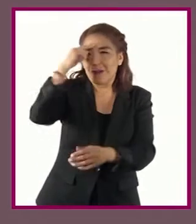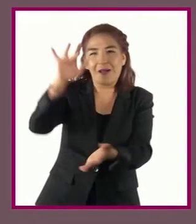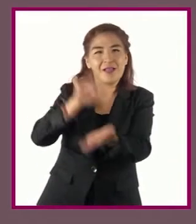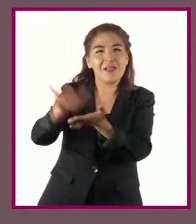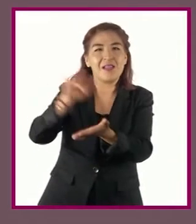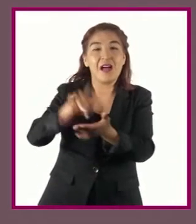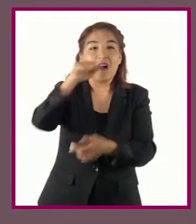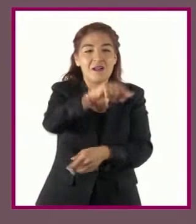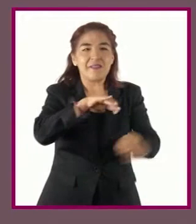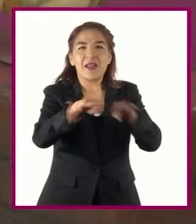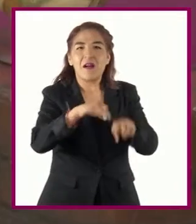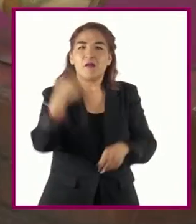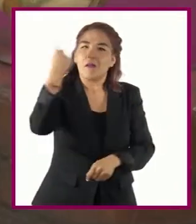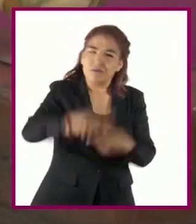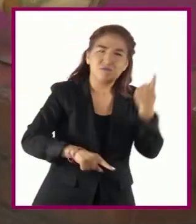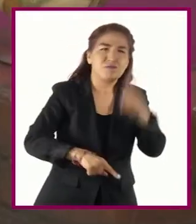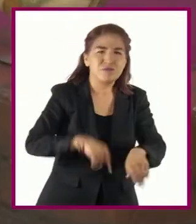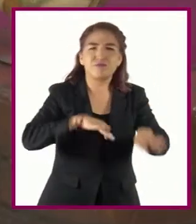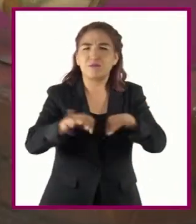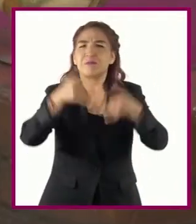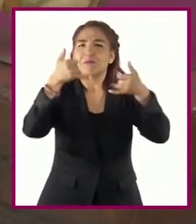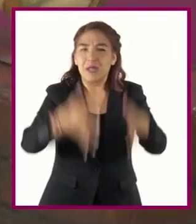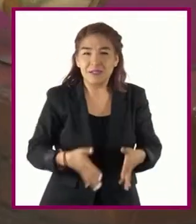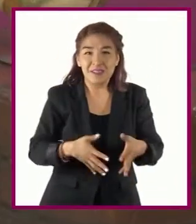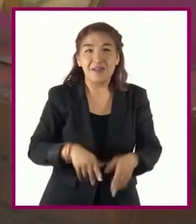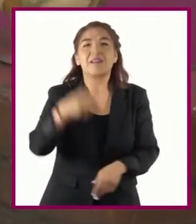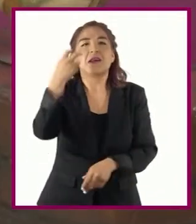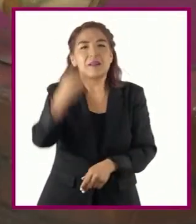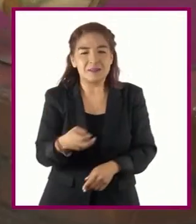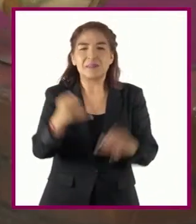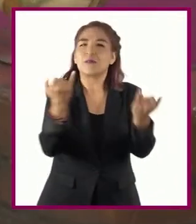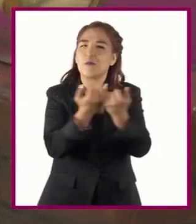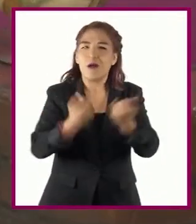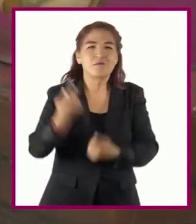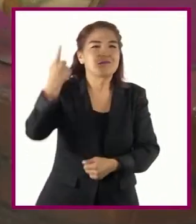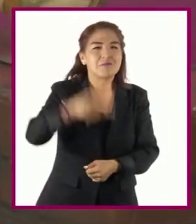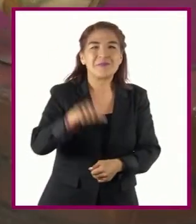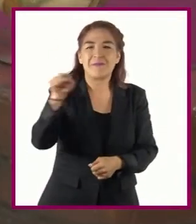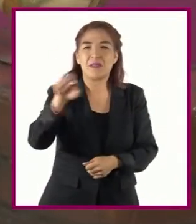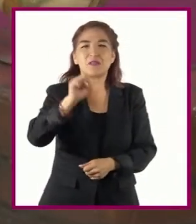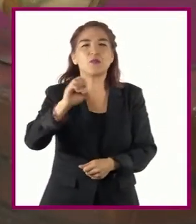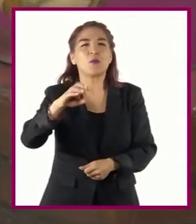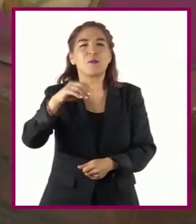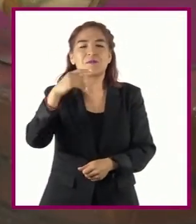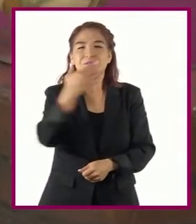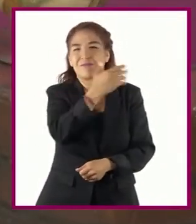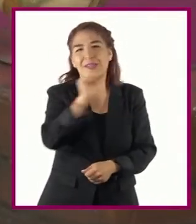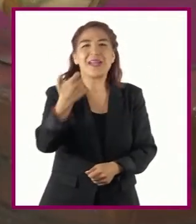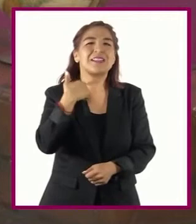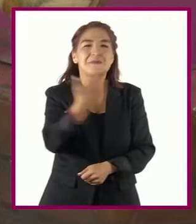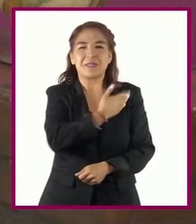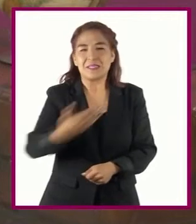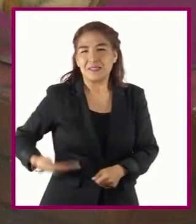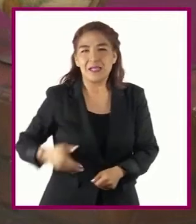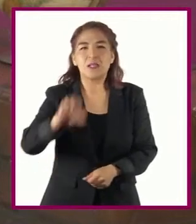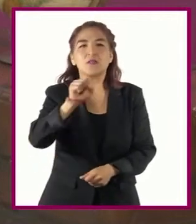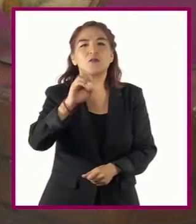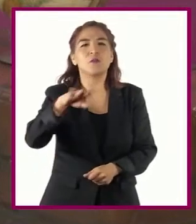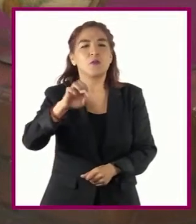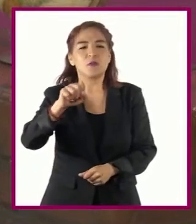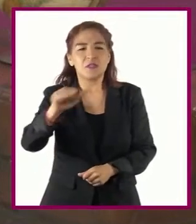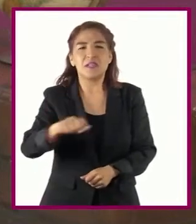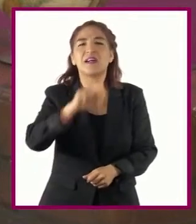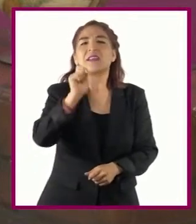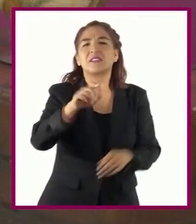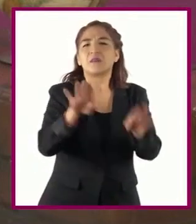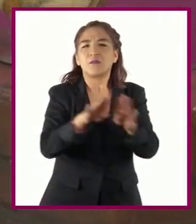trabajadores locales. Esta situación, junto con la dictadura impuesta por Somoza y su familia, a quienes heredaría el cargo,